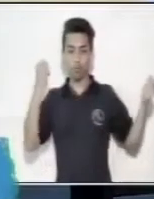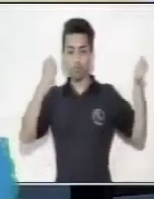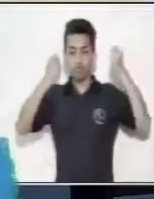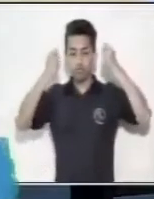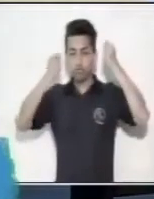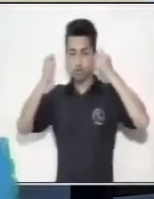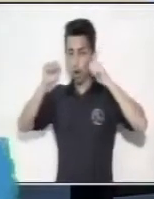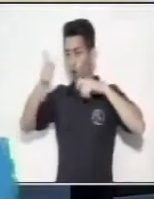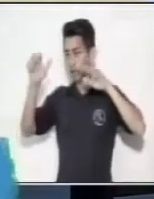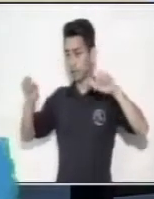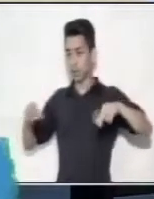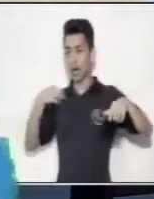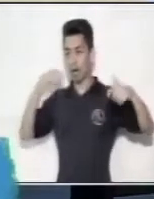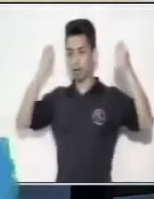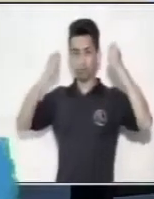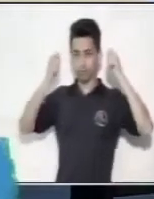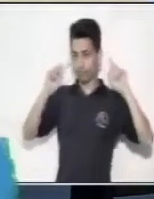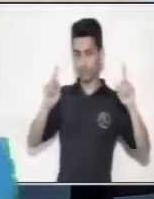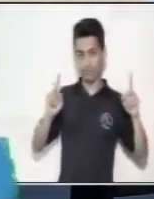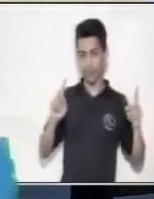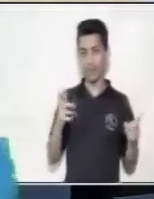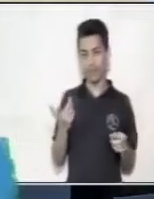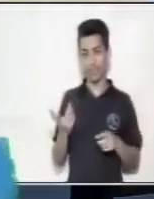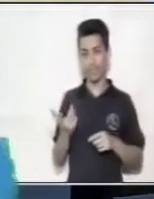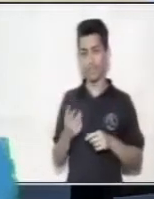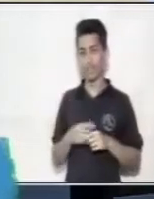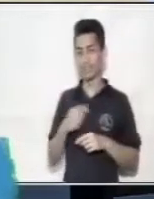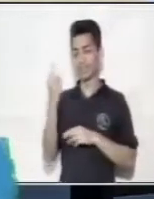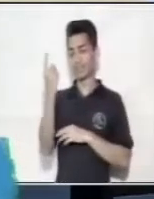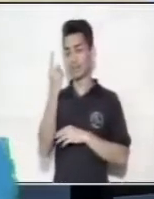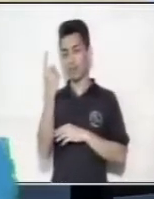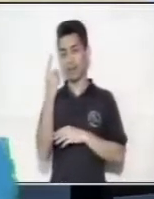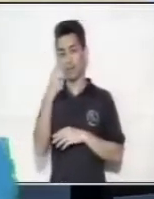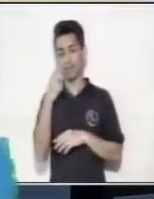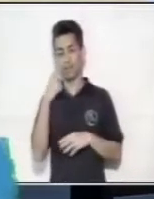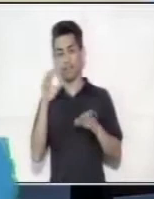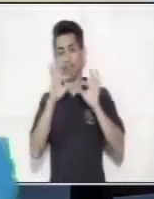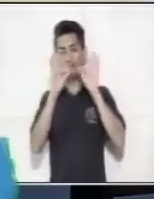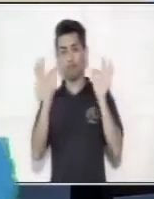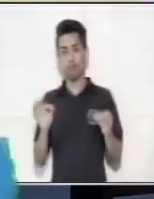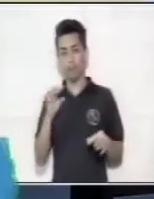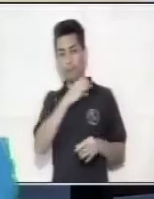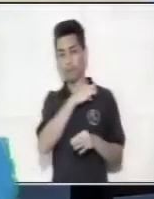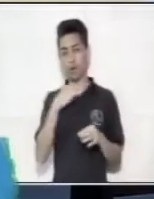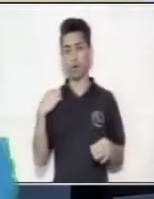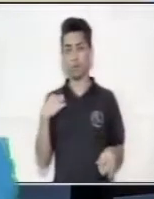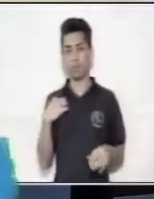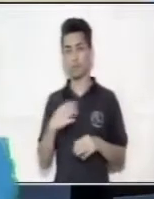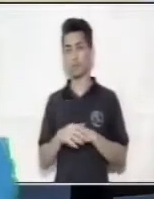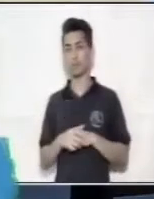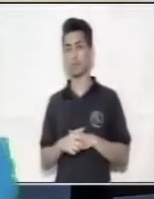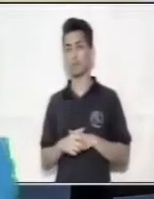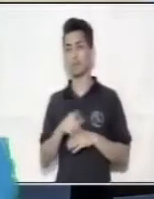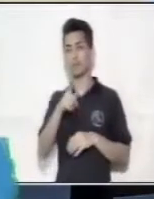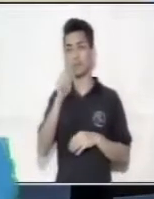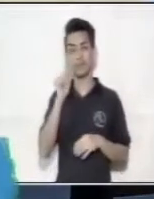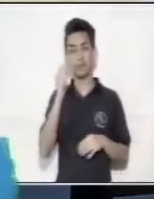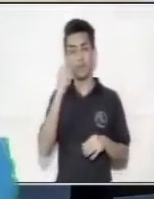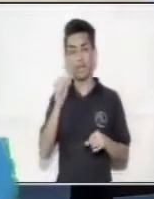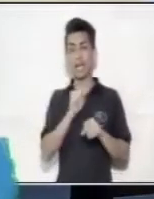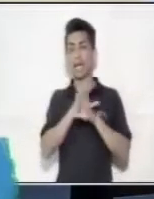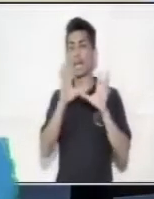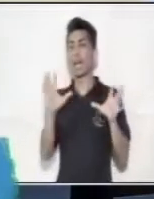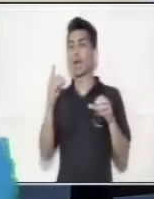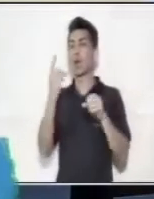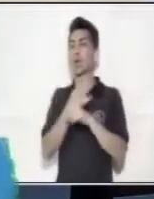misma acción. Entonces, eso es lo importante de las formas de los pronombres. Espero que te haya quedado claro el